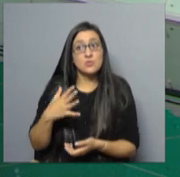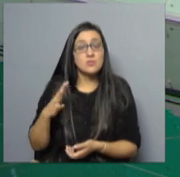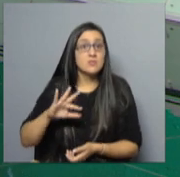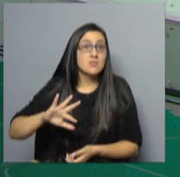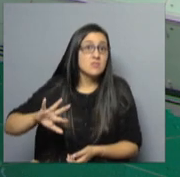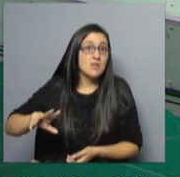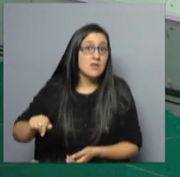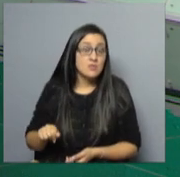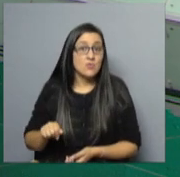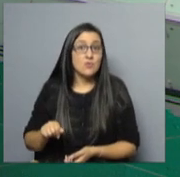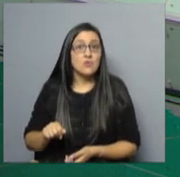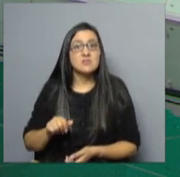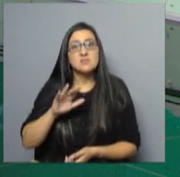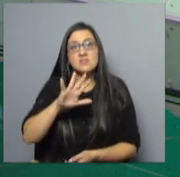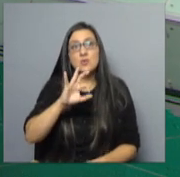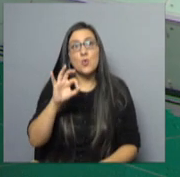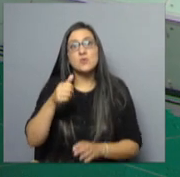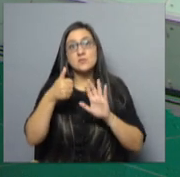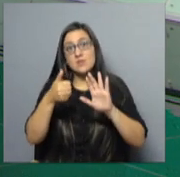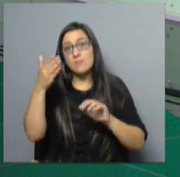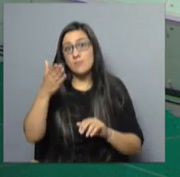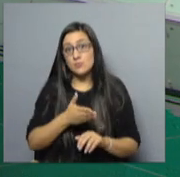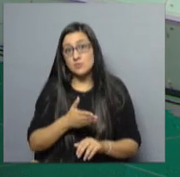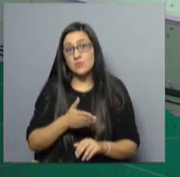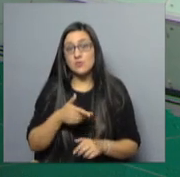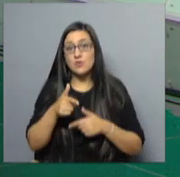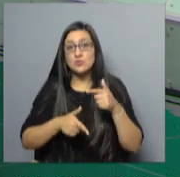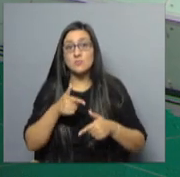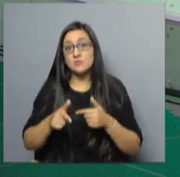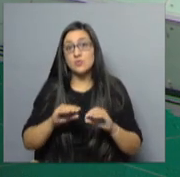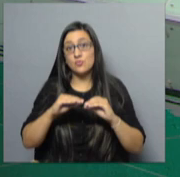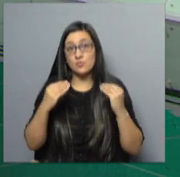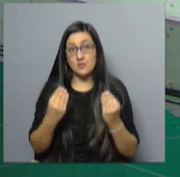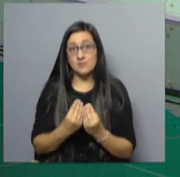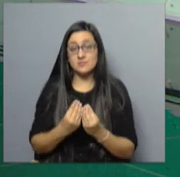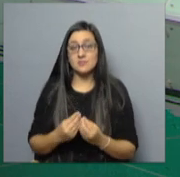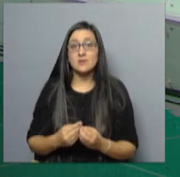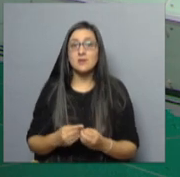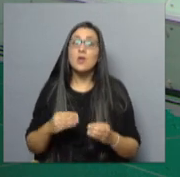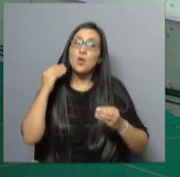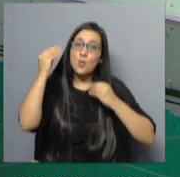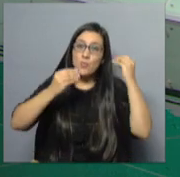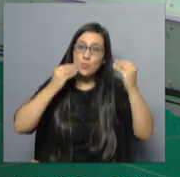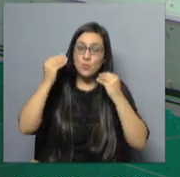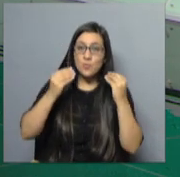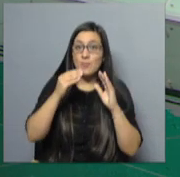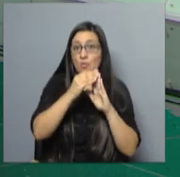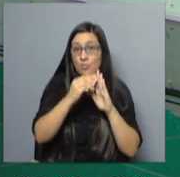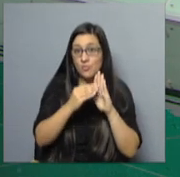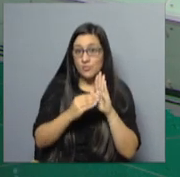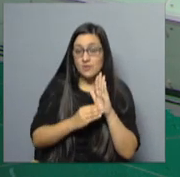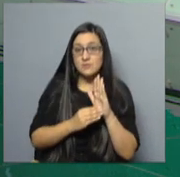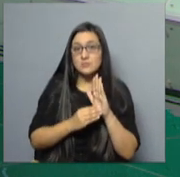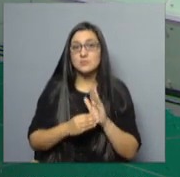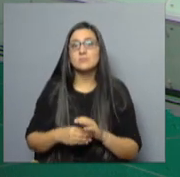entorno si lara entre un 5 y 6 por ciento de los de los homicidios totales bien en lo que preocuparse por los datos en